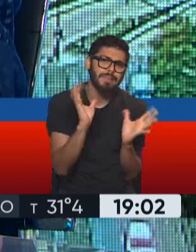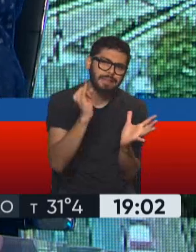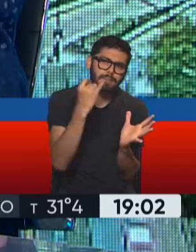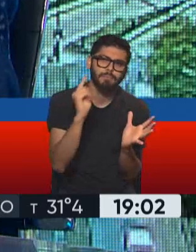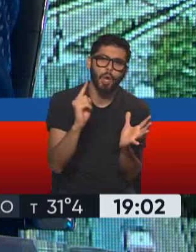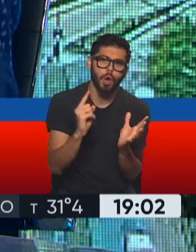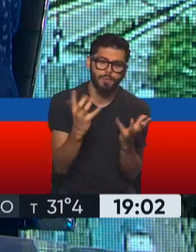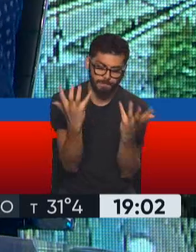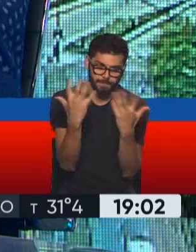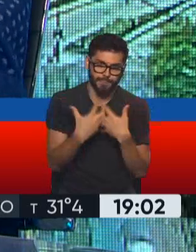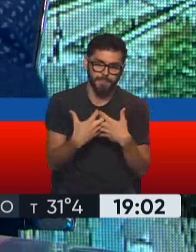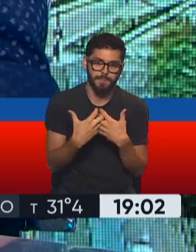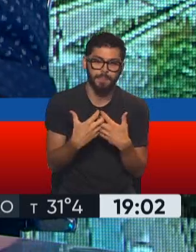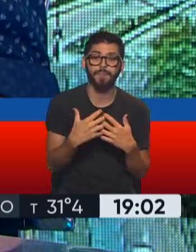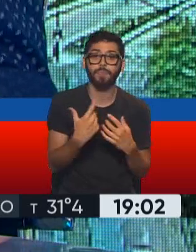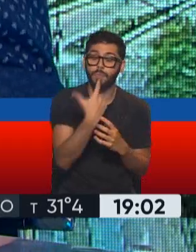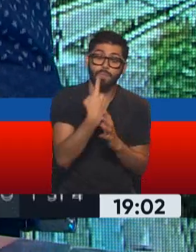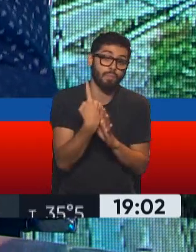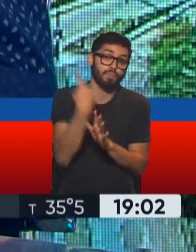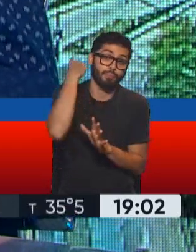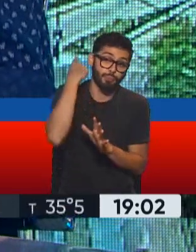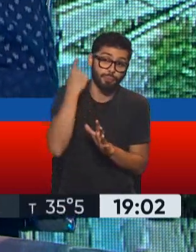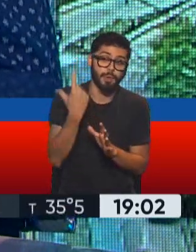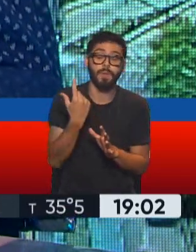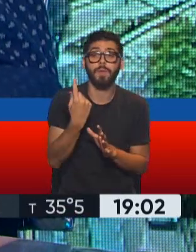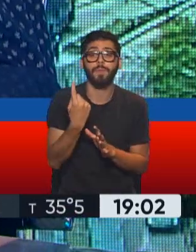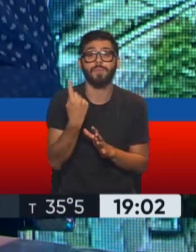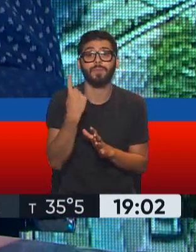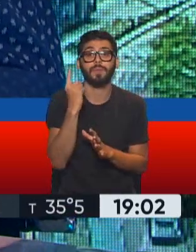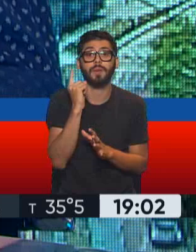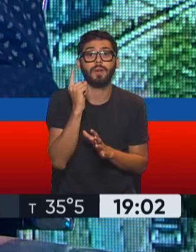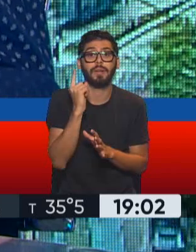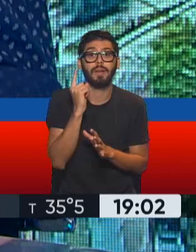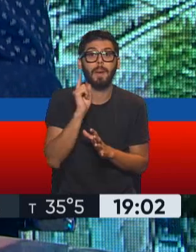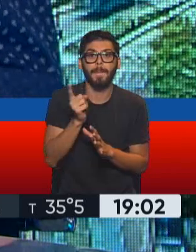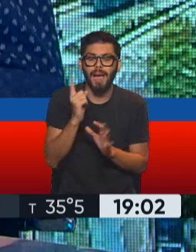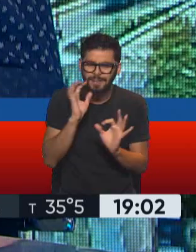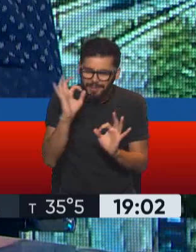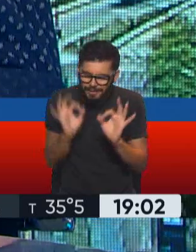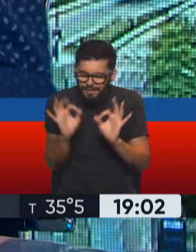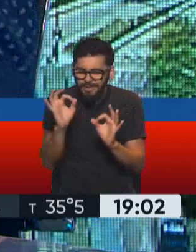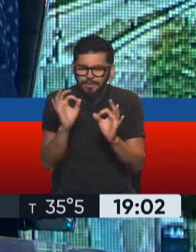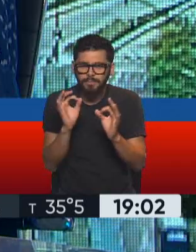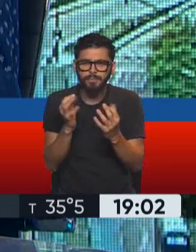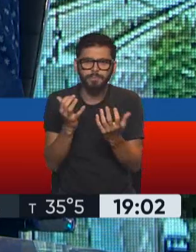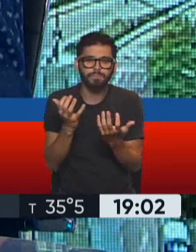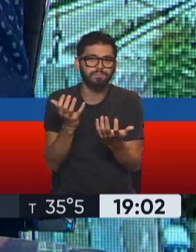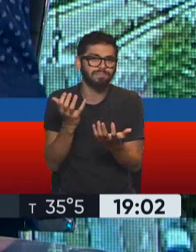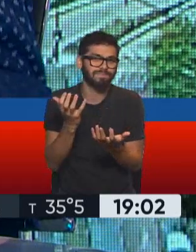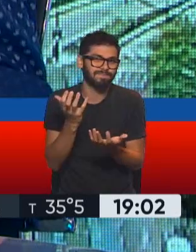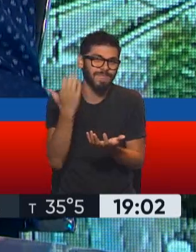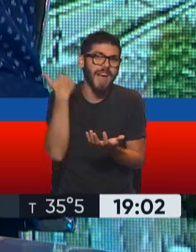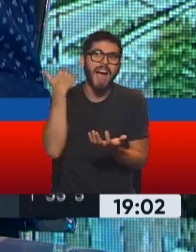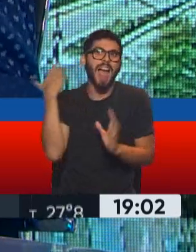él, no había ninguna duda. Y además con los métodos identificatorios que ya existían en